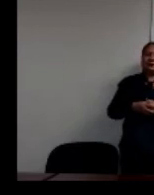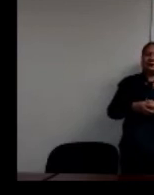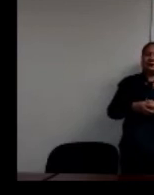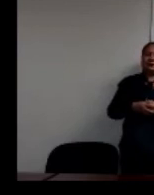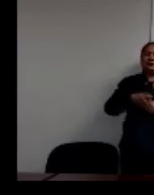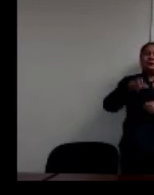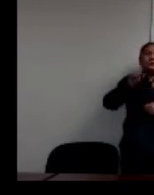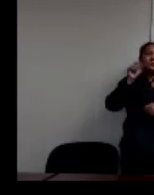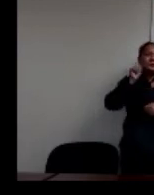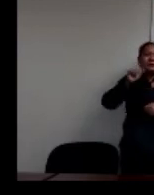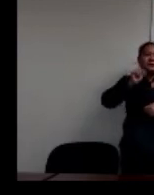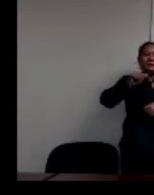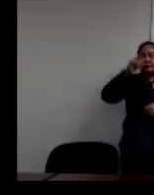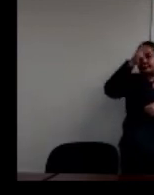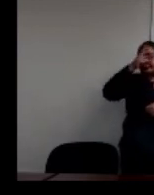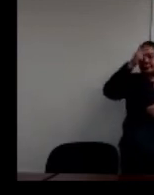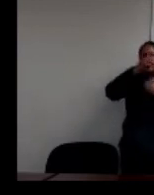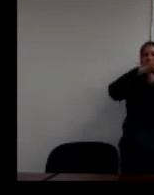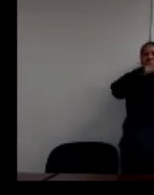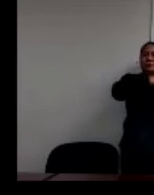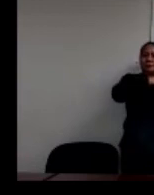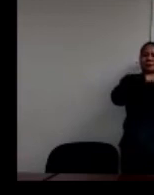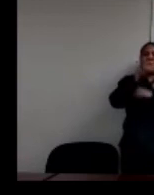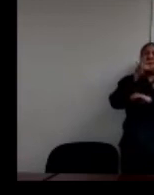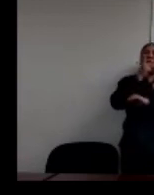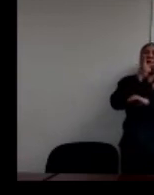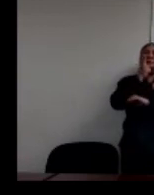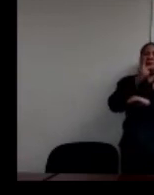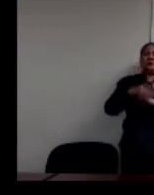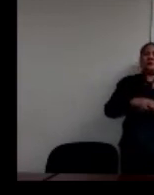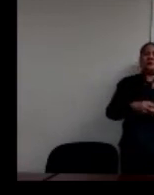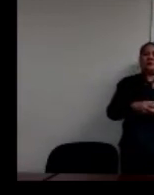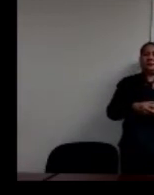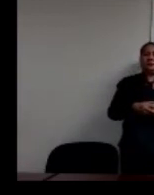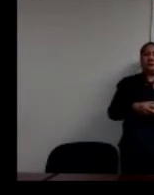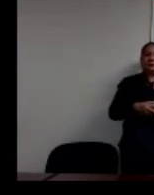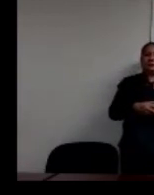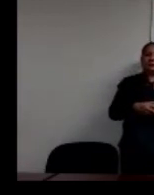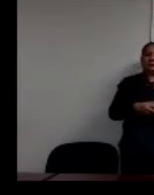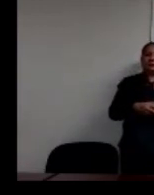al papá, a los papás. Bien.